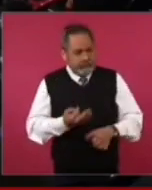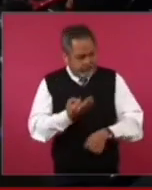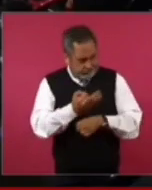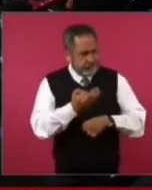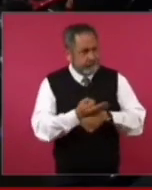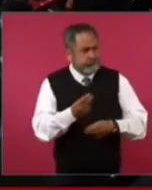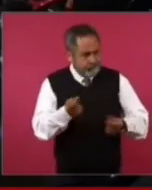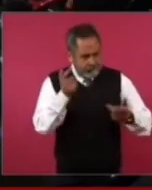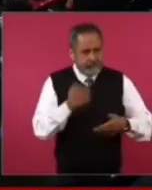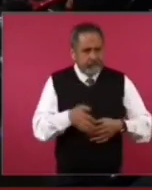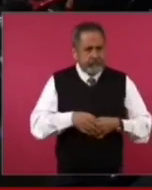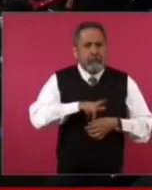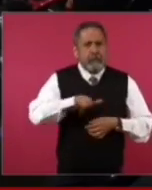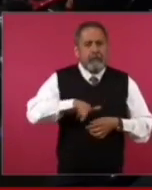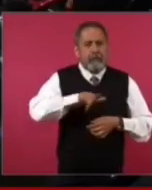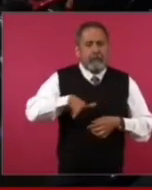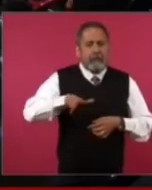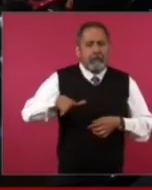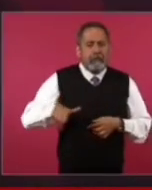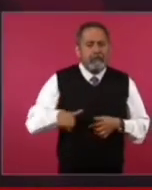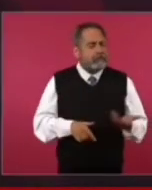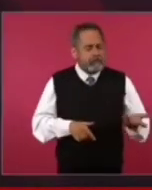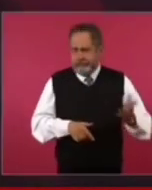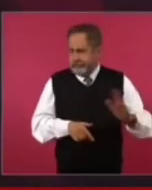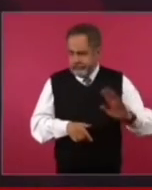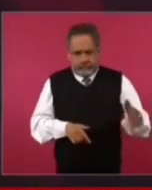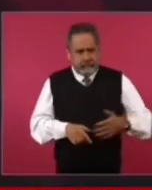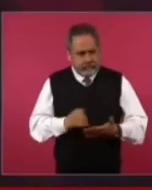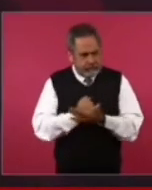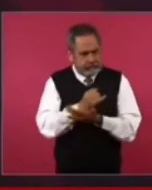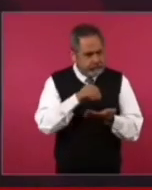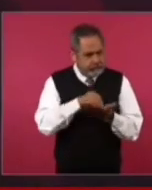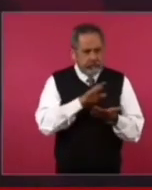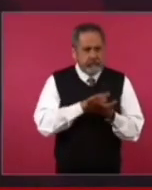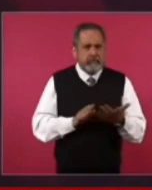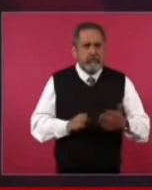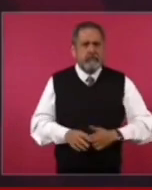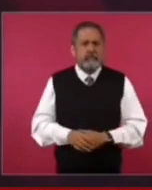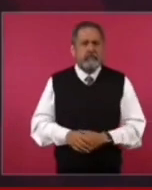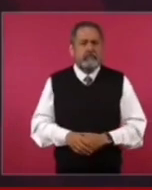resolver lo que debe ser